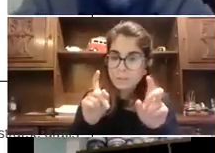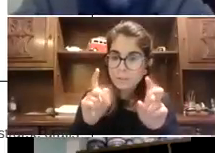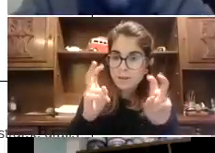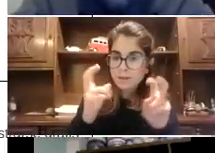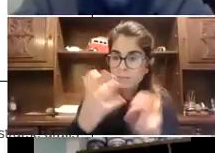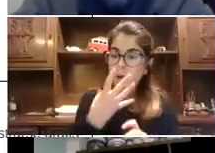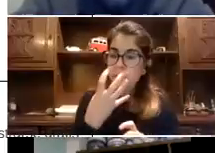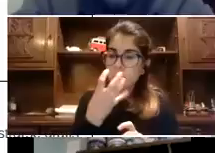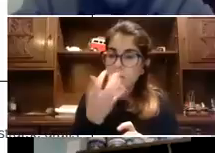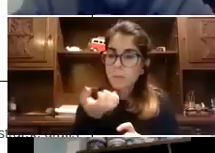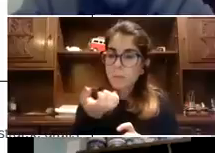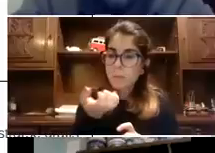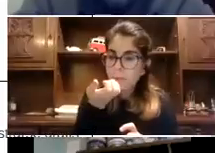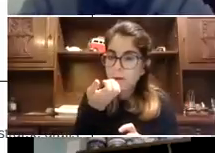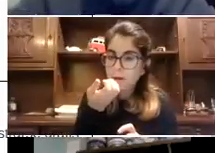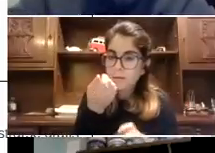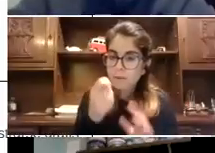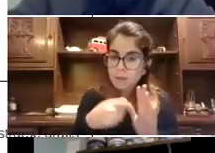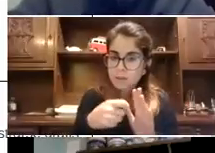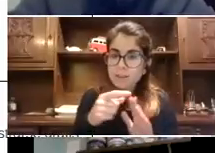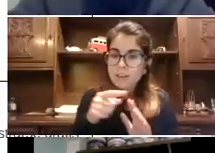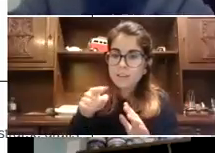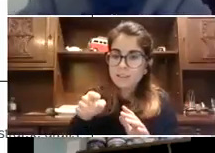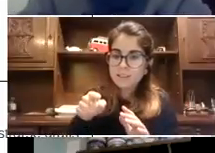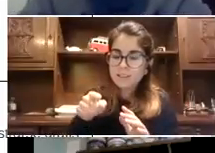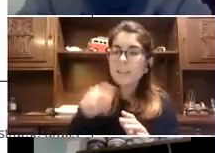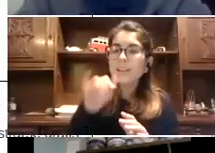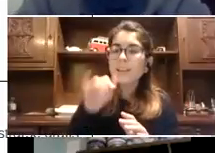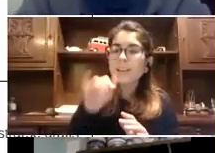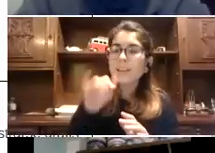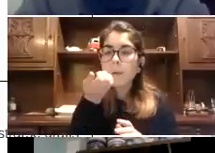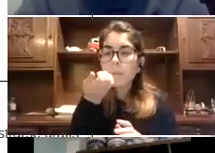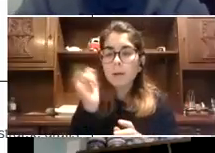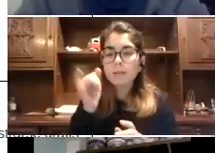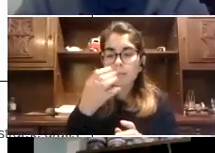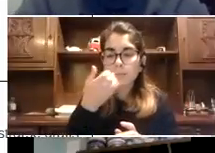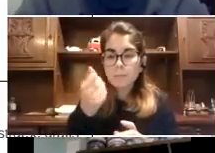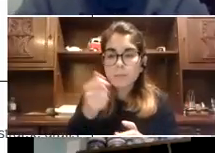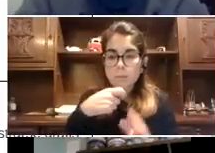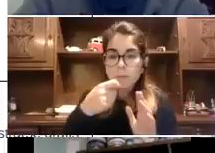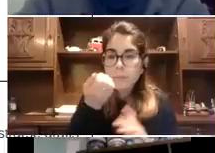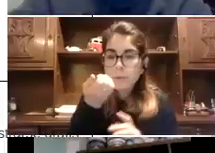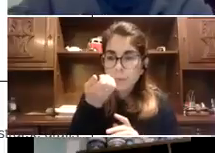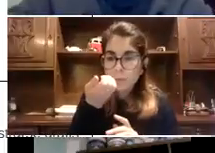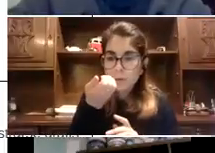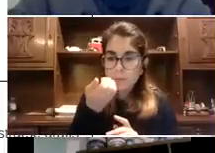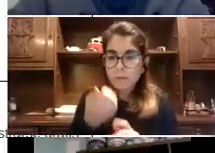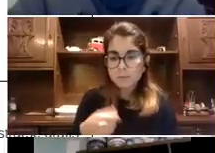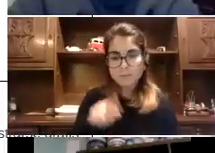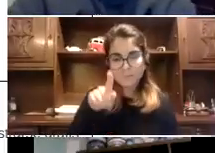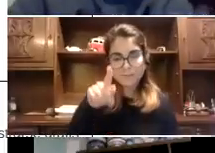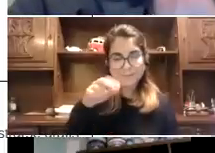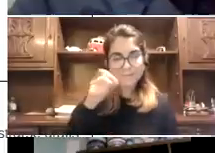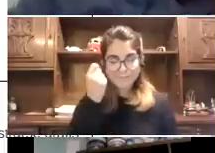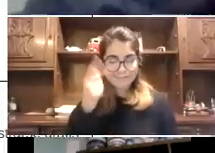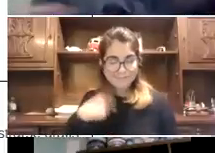audio. Sí. Yo tengo la retroalimentación ahí, pero no sé dónde sale la nota, o eso no tiene nota, tiene puntuación